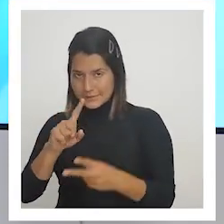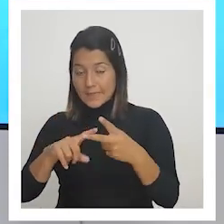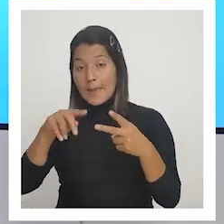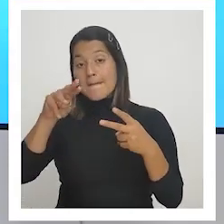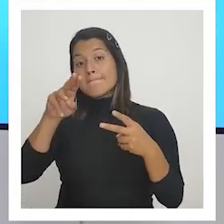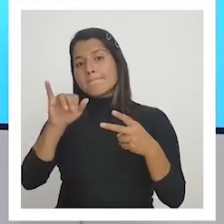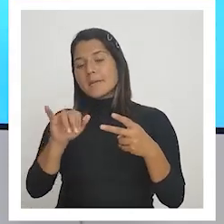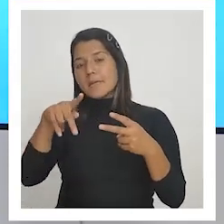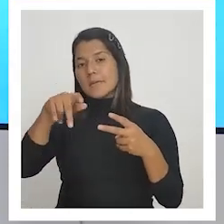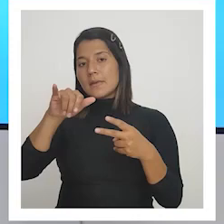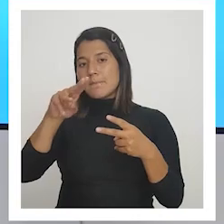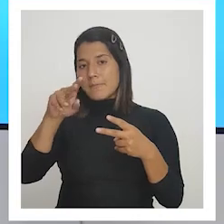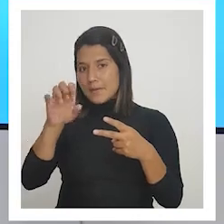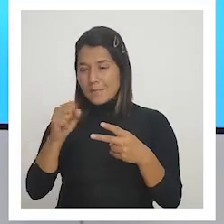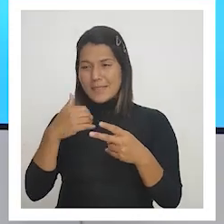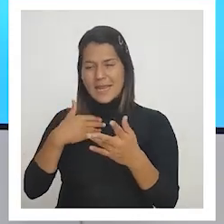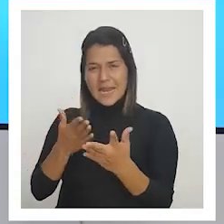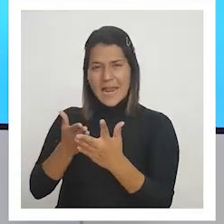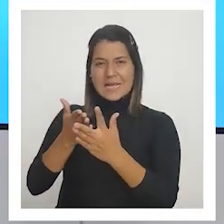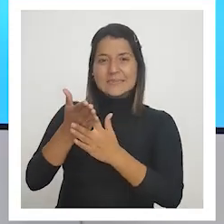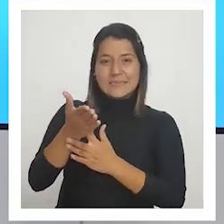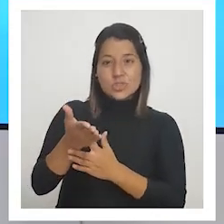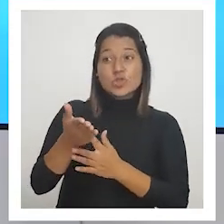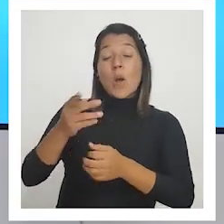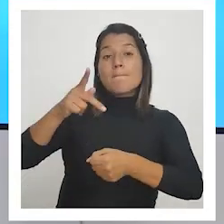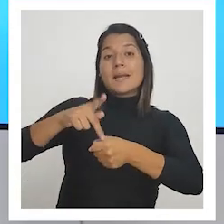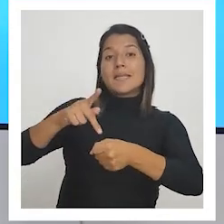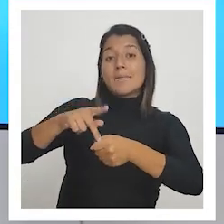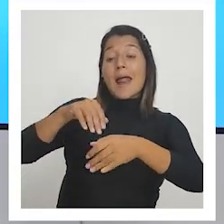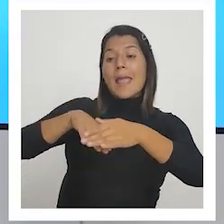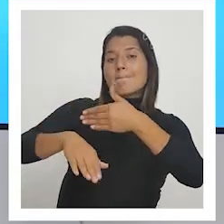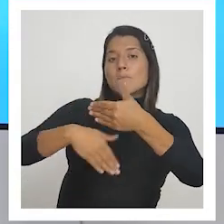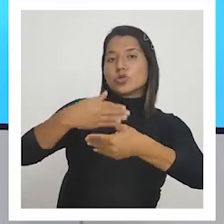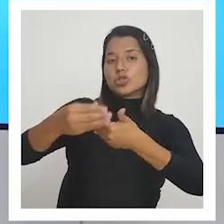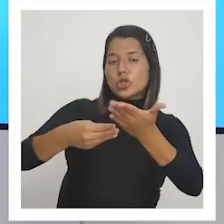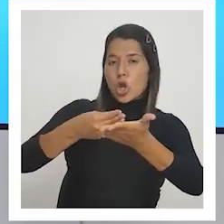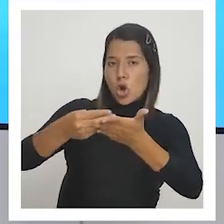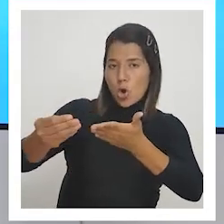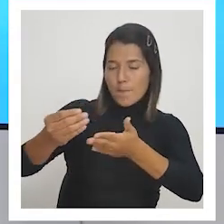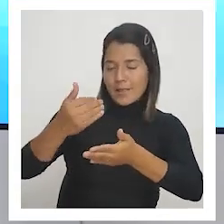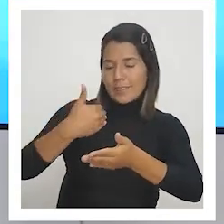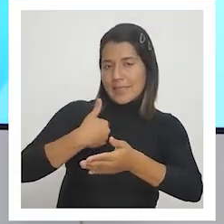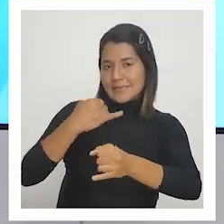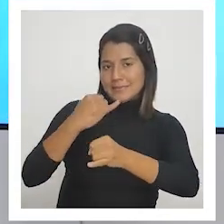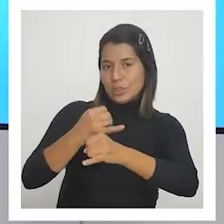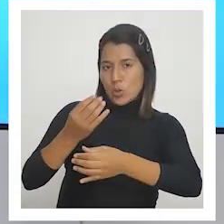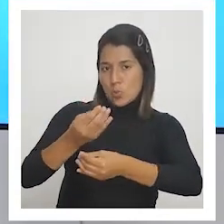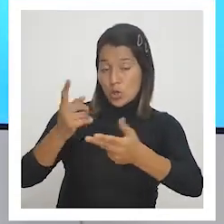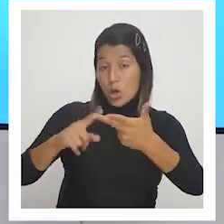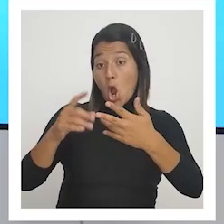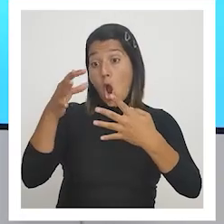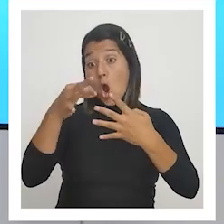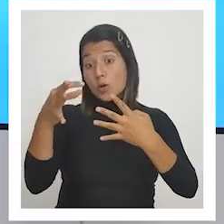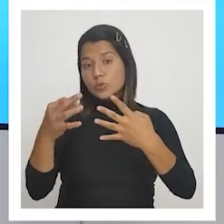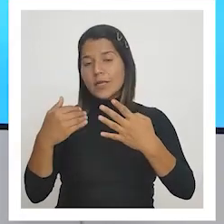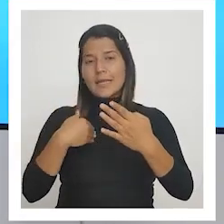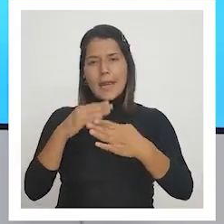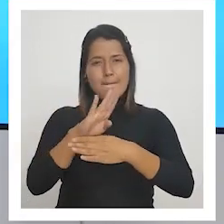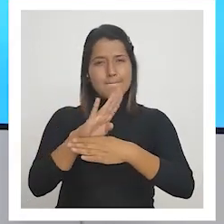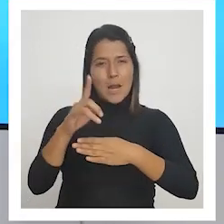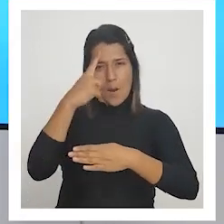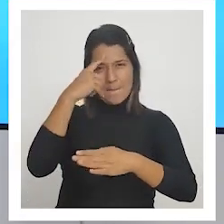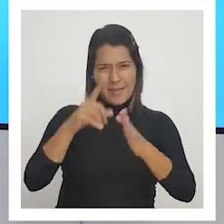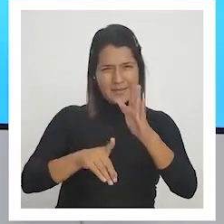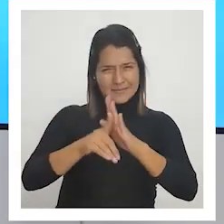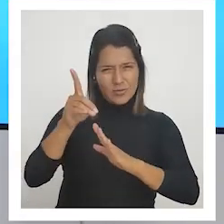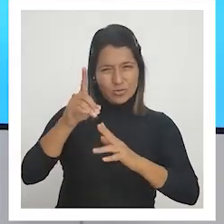el Estado, las complicaciones que tiene Banca para el Desarrollo. Nos han surgido un montón de temas alrededor de toda esta